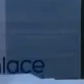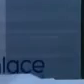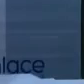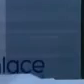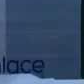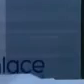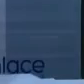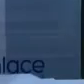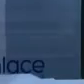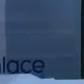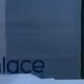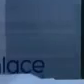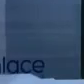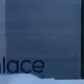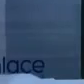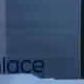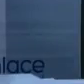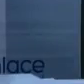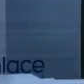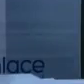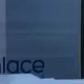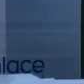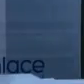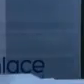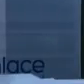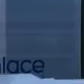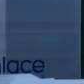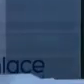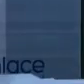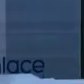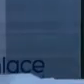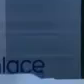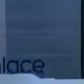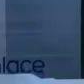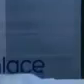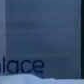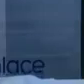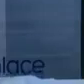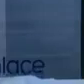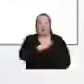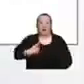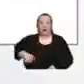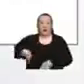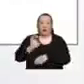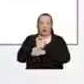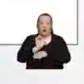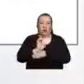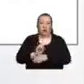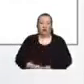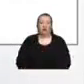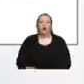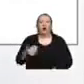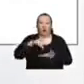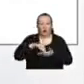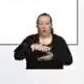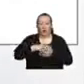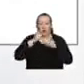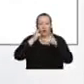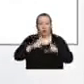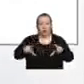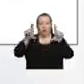para vergüenza los ecuatorianos presidentes de la república del ecuador pues me nuevo el power point por favor